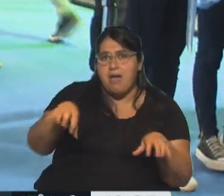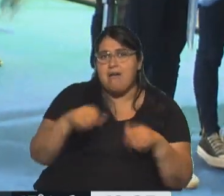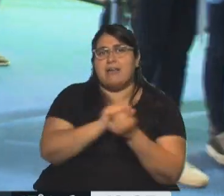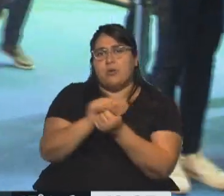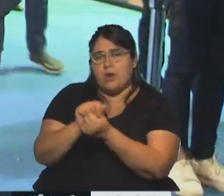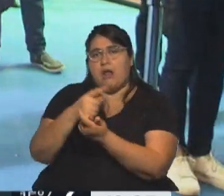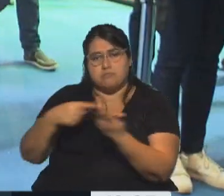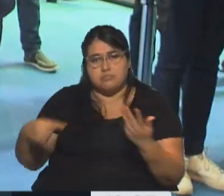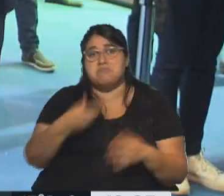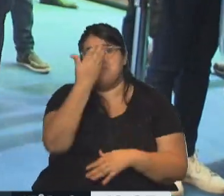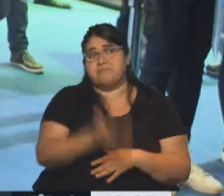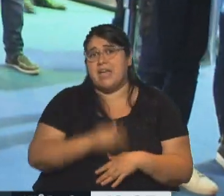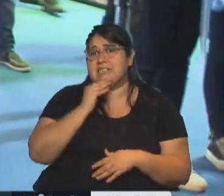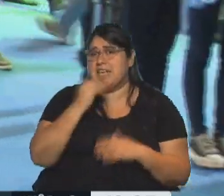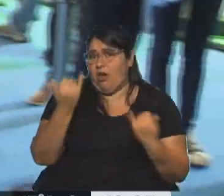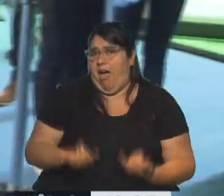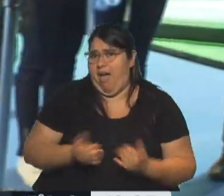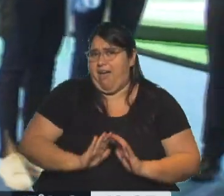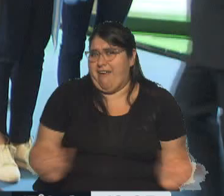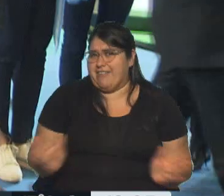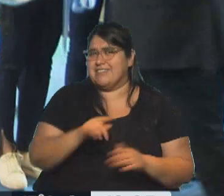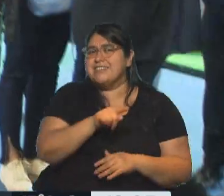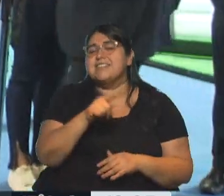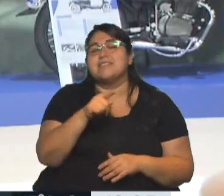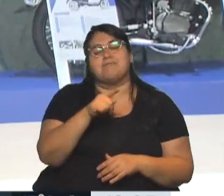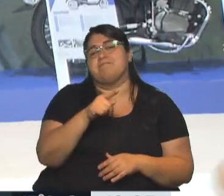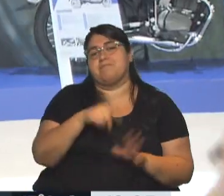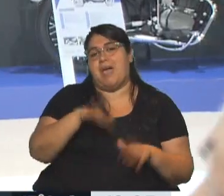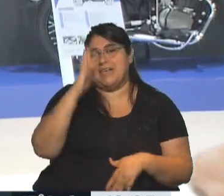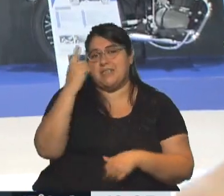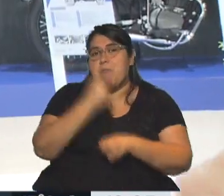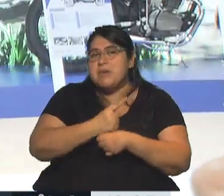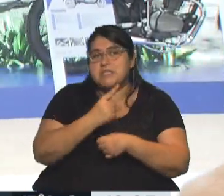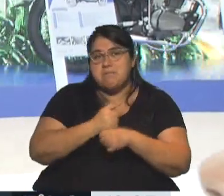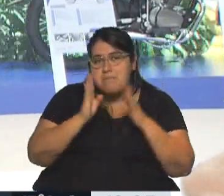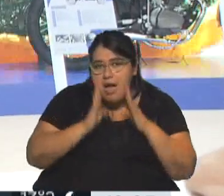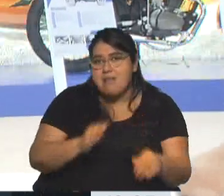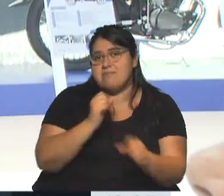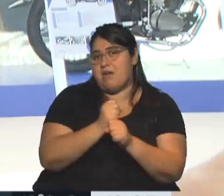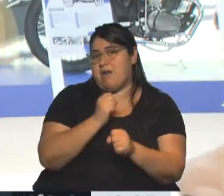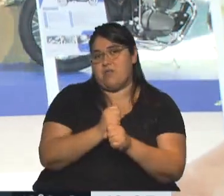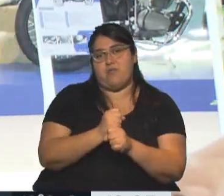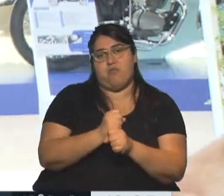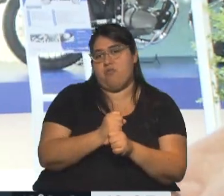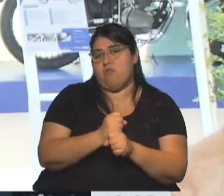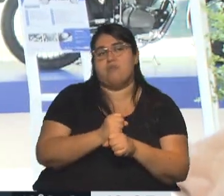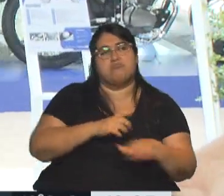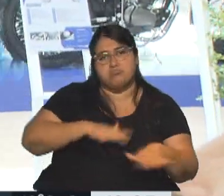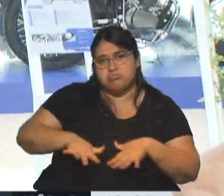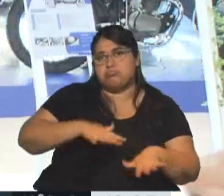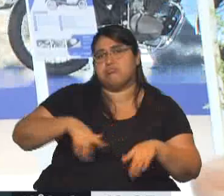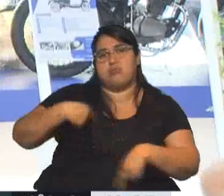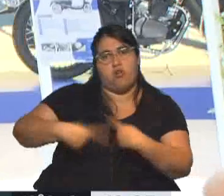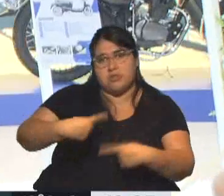Y creo que Sergio lo tiene, pero bueno, hoy su principal tarea es poder mantener el nivel de actividad,